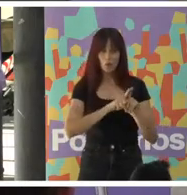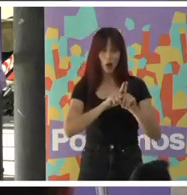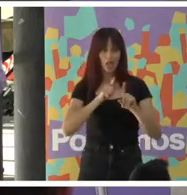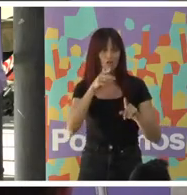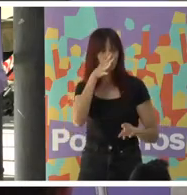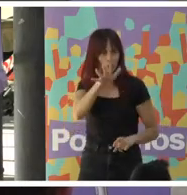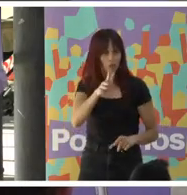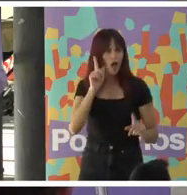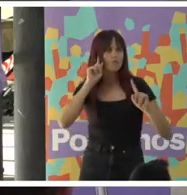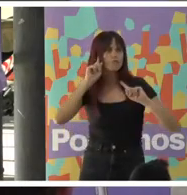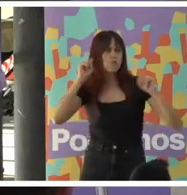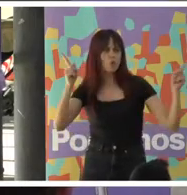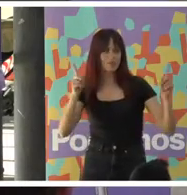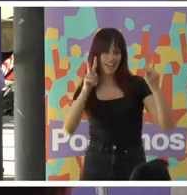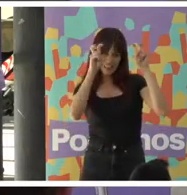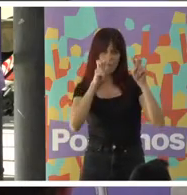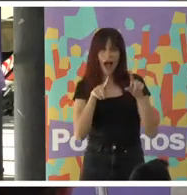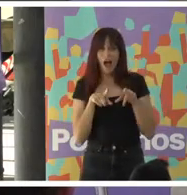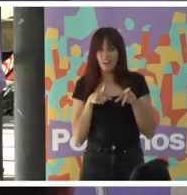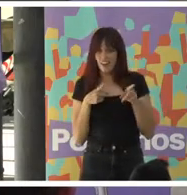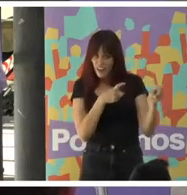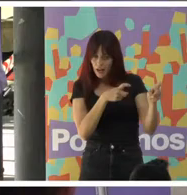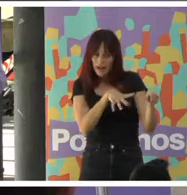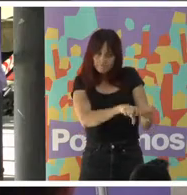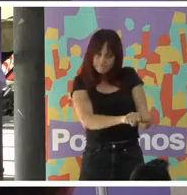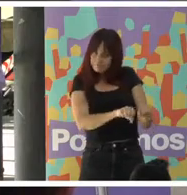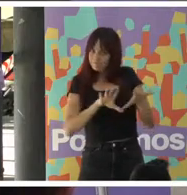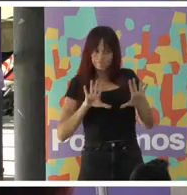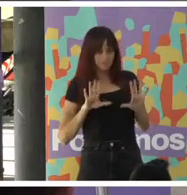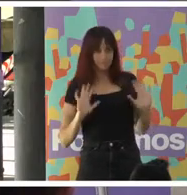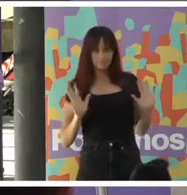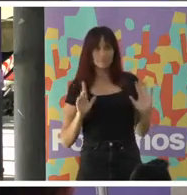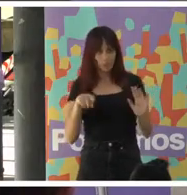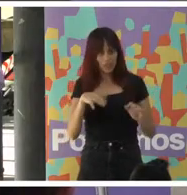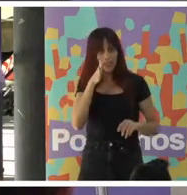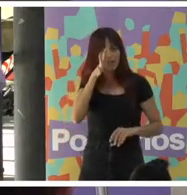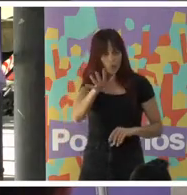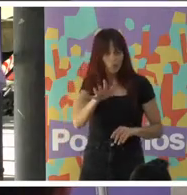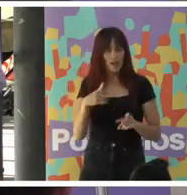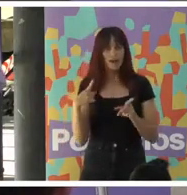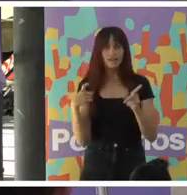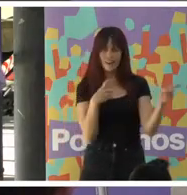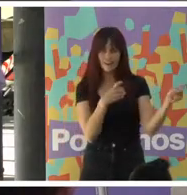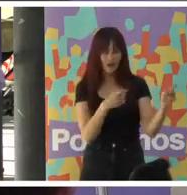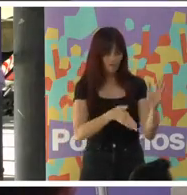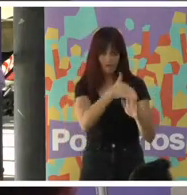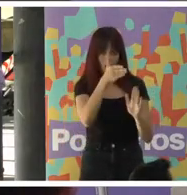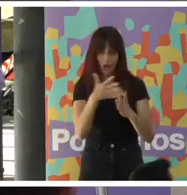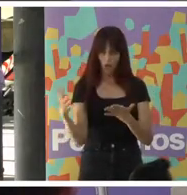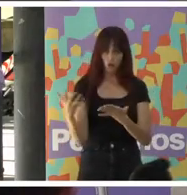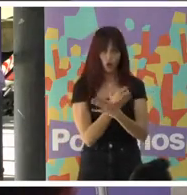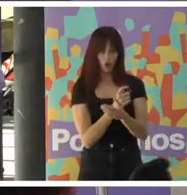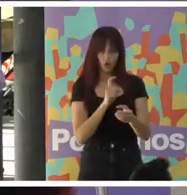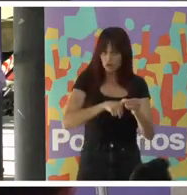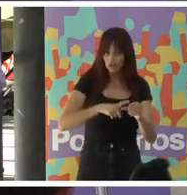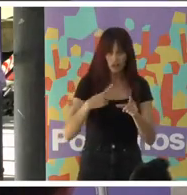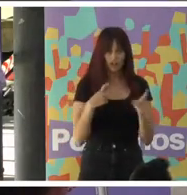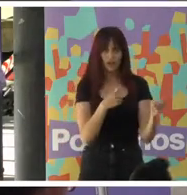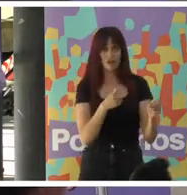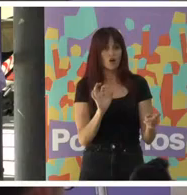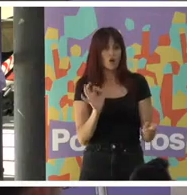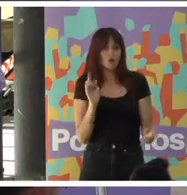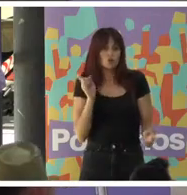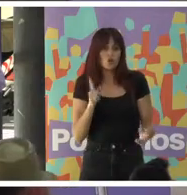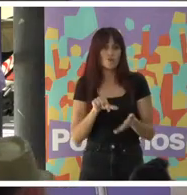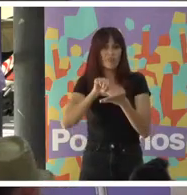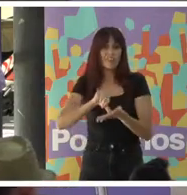denunciar una escalada bélica, que se atreva a denunciar a la guerra a la que nos llevan, o si ya solo queda